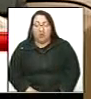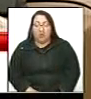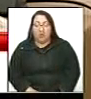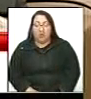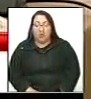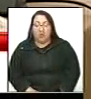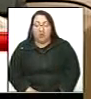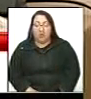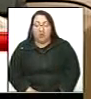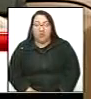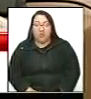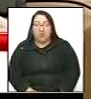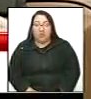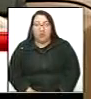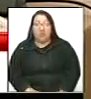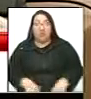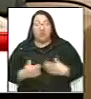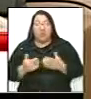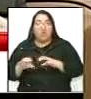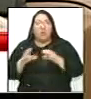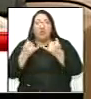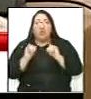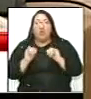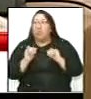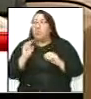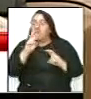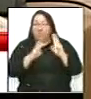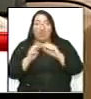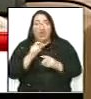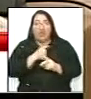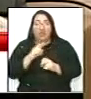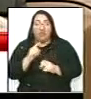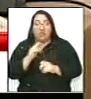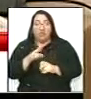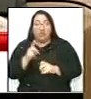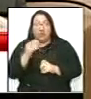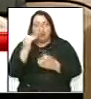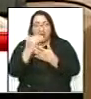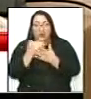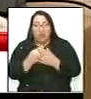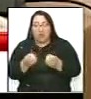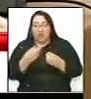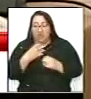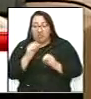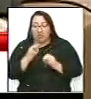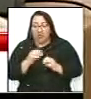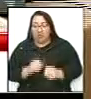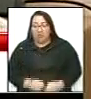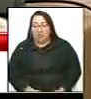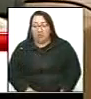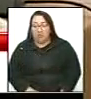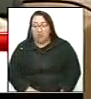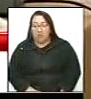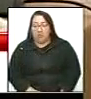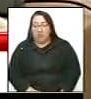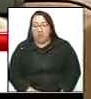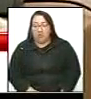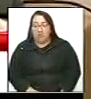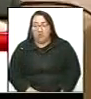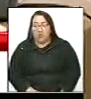podamos elaborar los informes de calificación y auscultar las denuncias bajo esos parámetros que establezca el propio colegiado de la subcomisión, presidente.